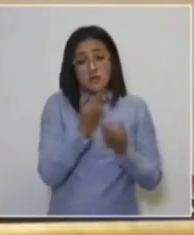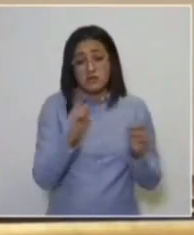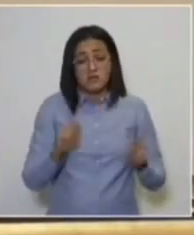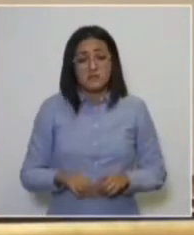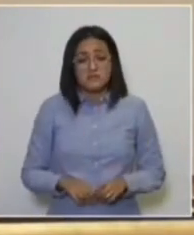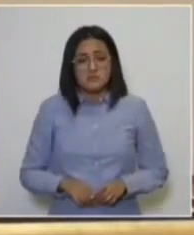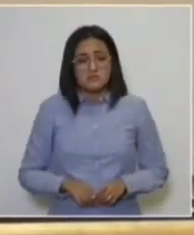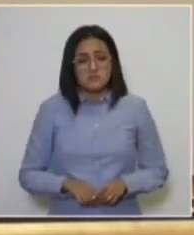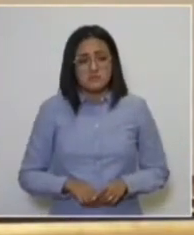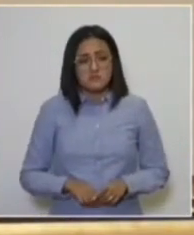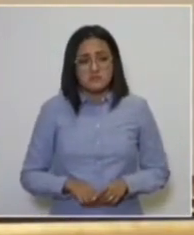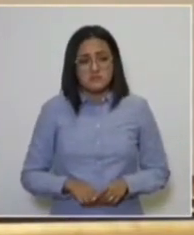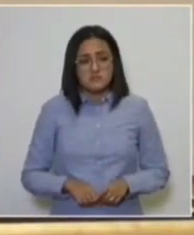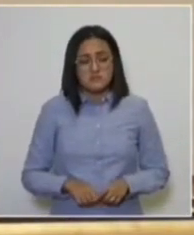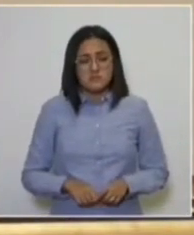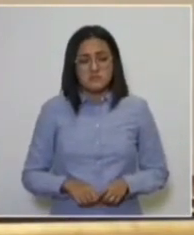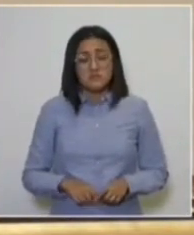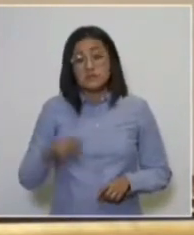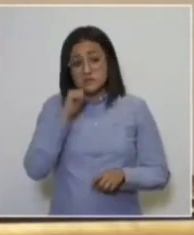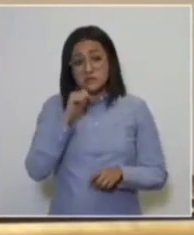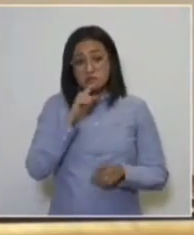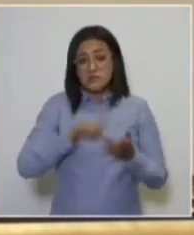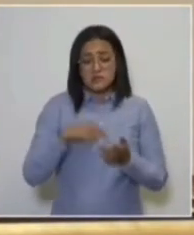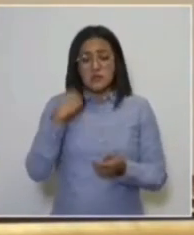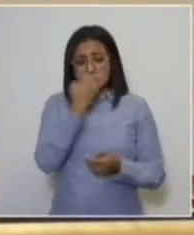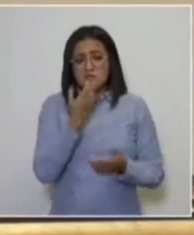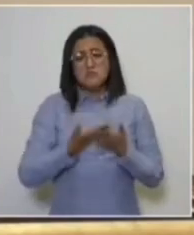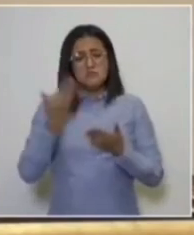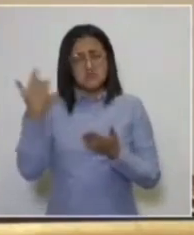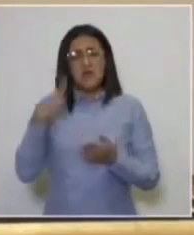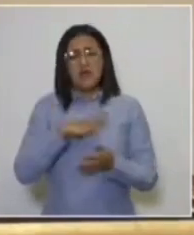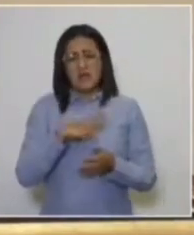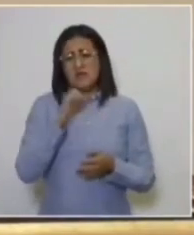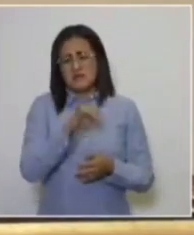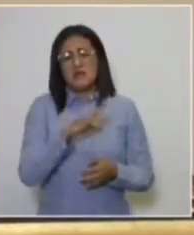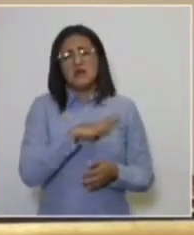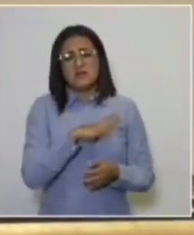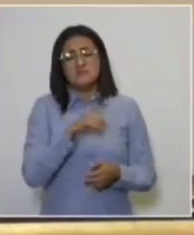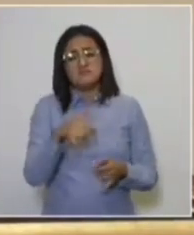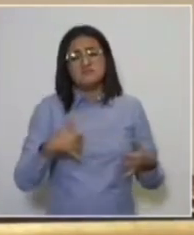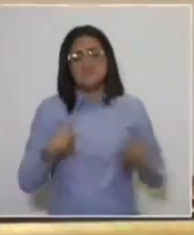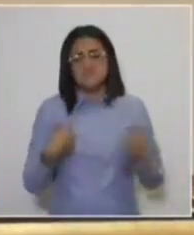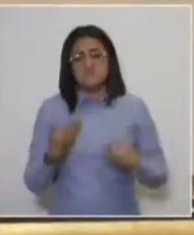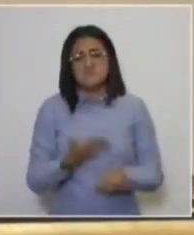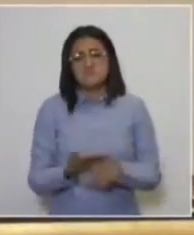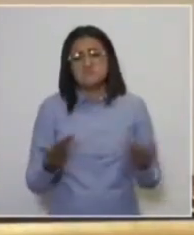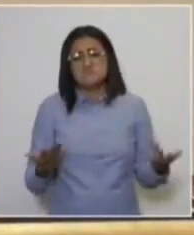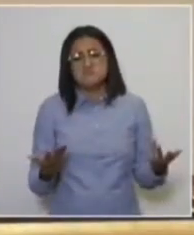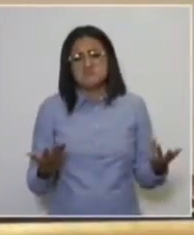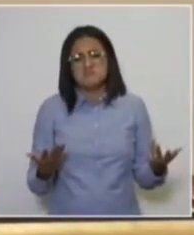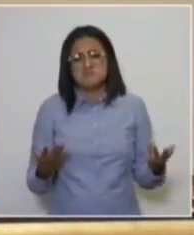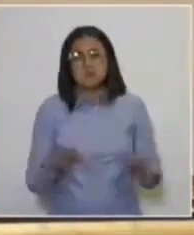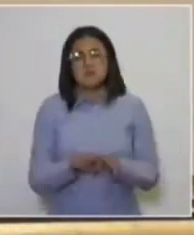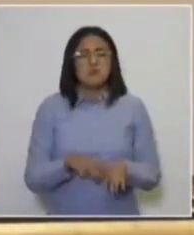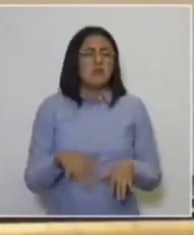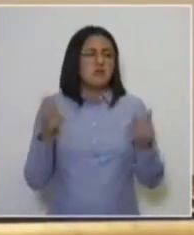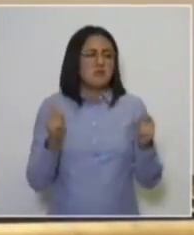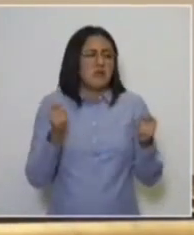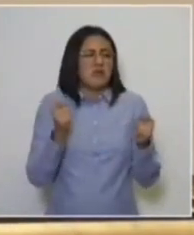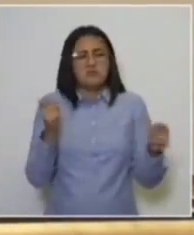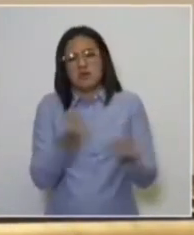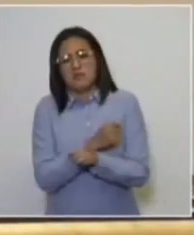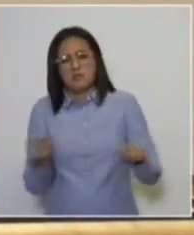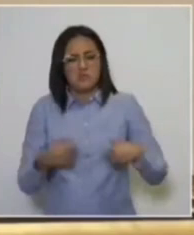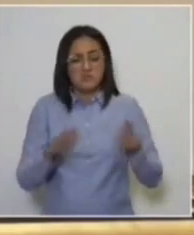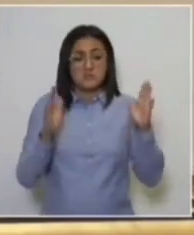mujeres. Siempre lo vimos en nuestros niveles escolares. Siempre hay muchachos ahí muy, muy descontrolados que se